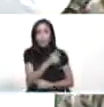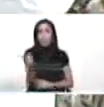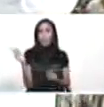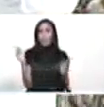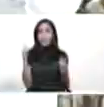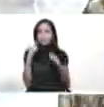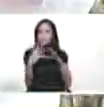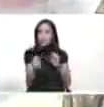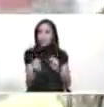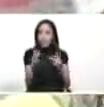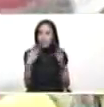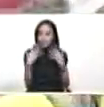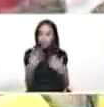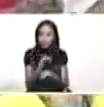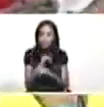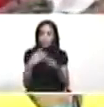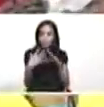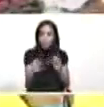¿Me entienden?